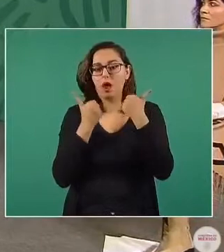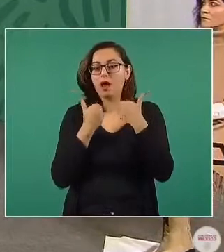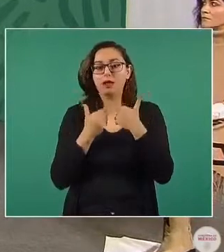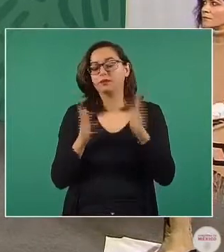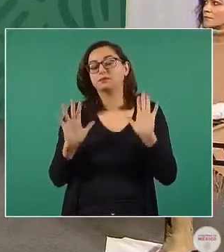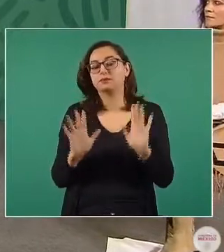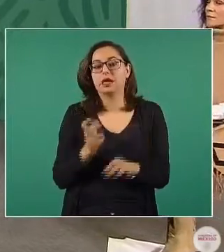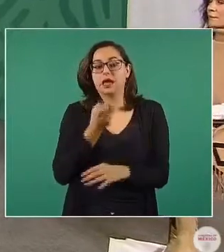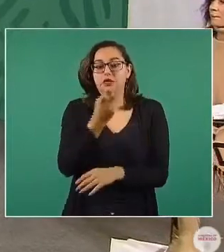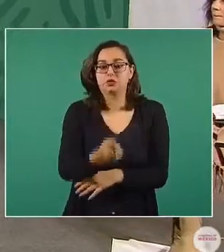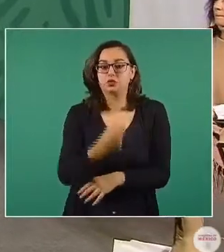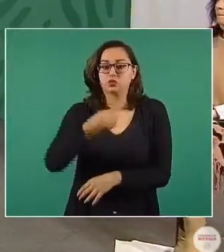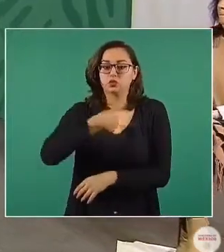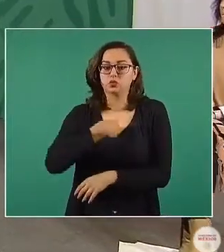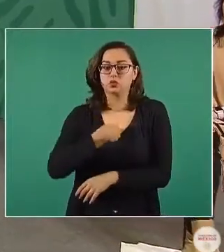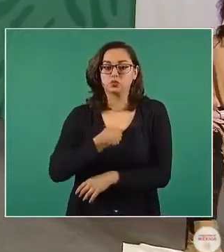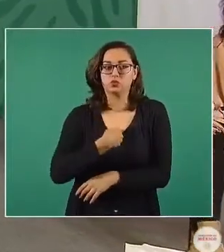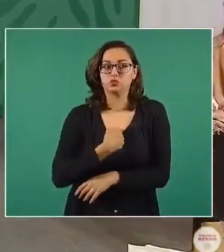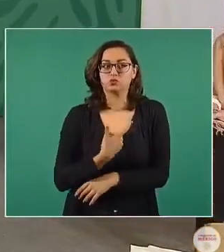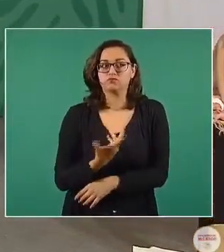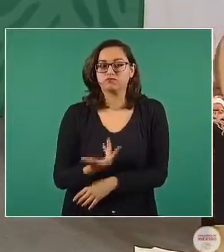de modo que no